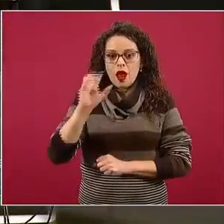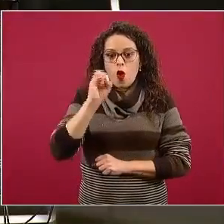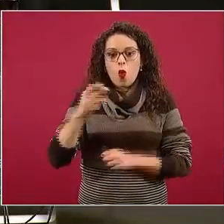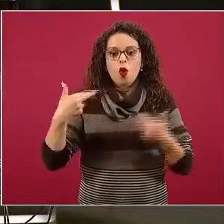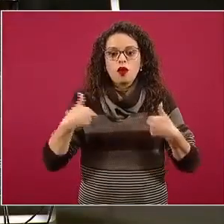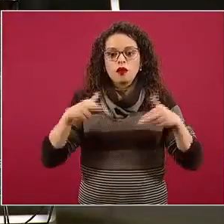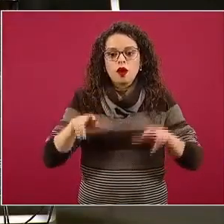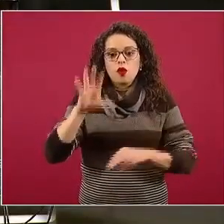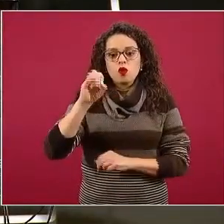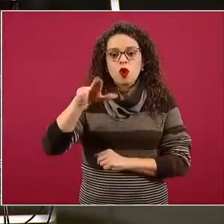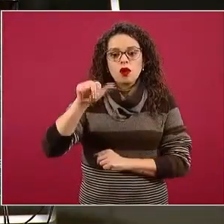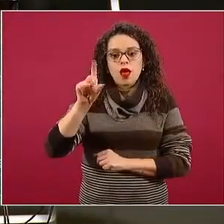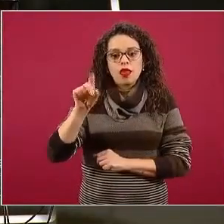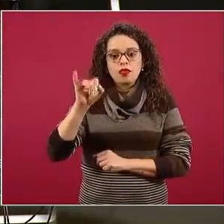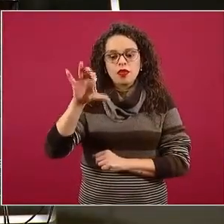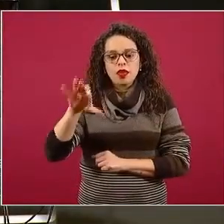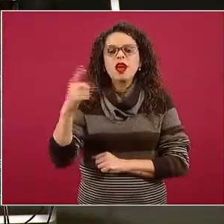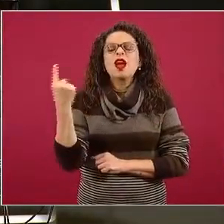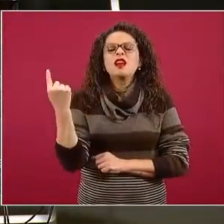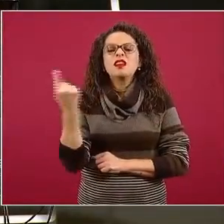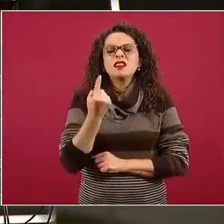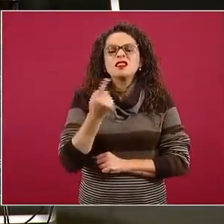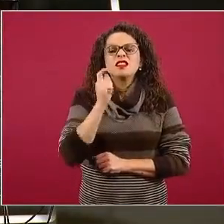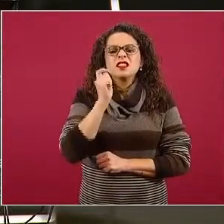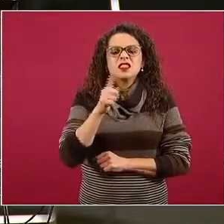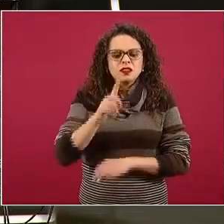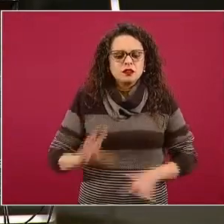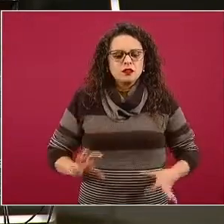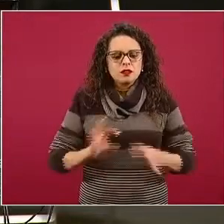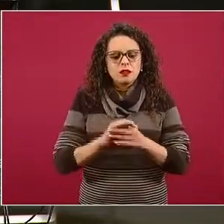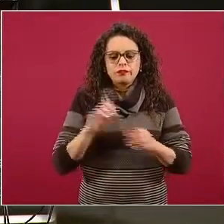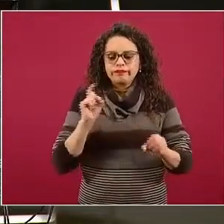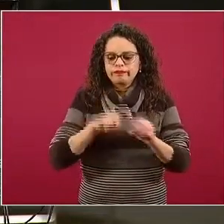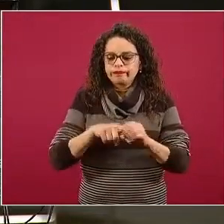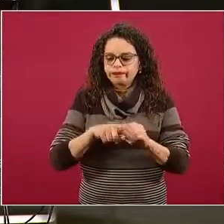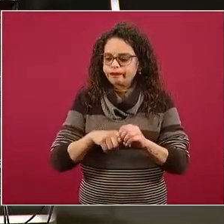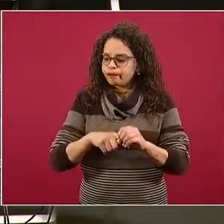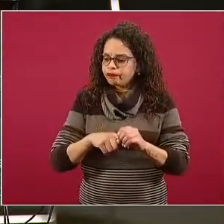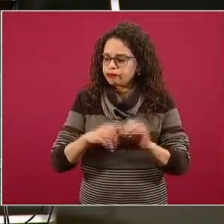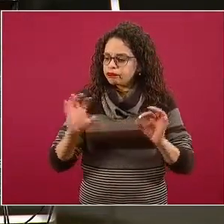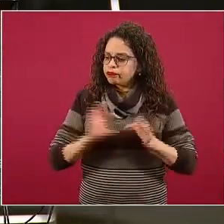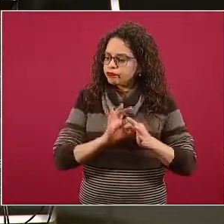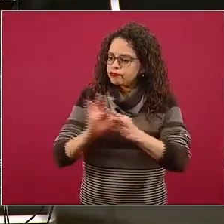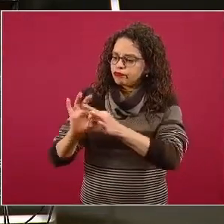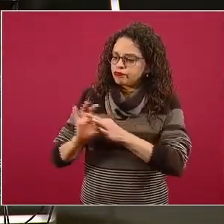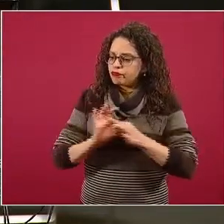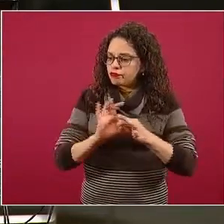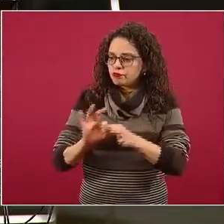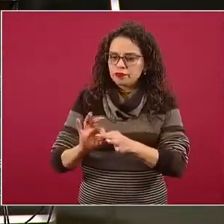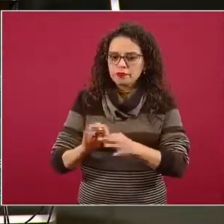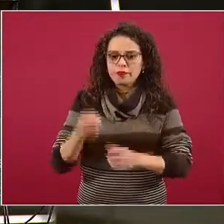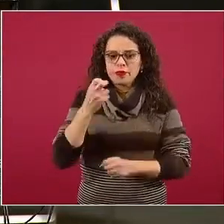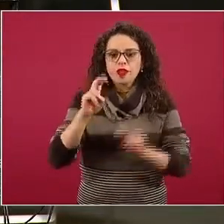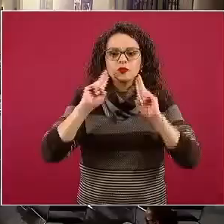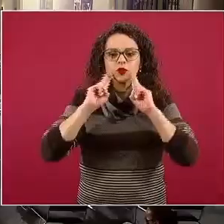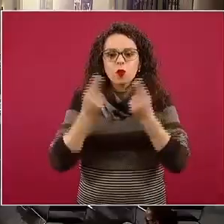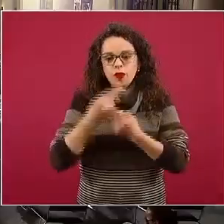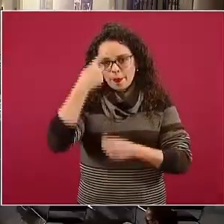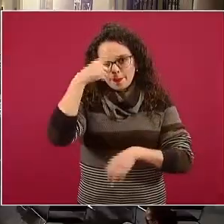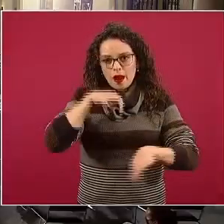representante de CONADIC, ¿en qué va a consistir esta alianza? Si nos pueden detallar los puntos más importantes de esta unidad de trabajo.